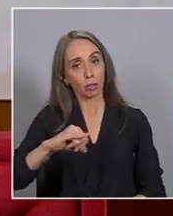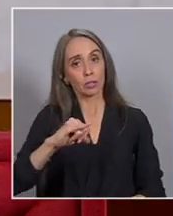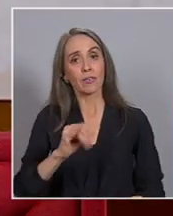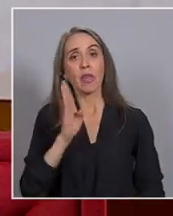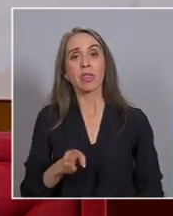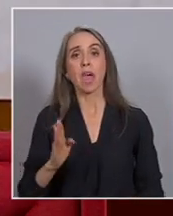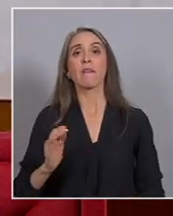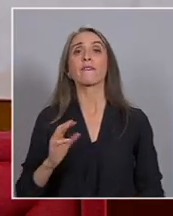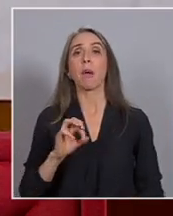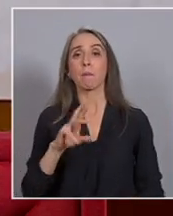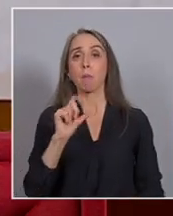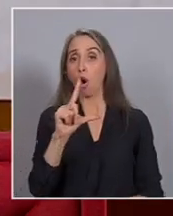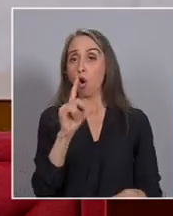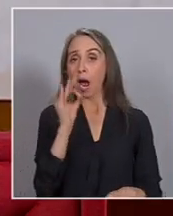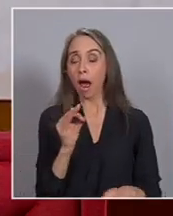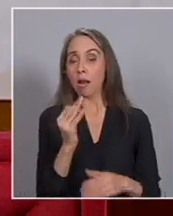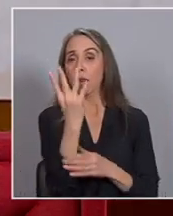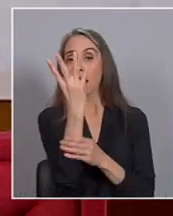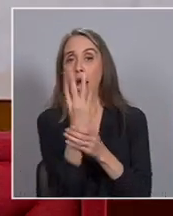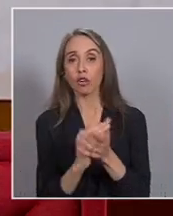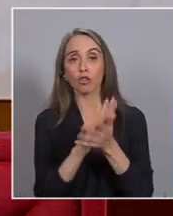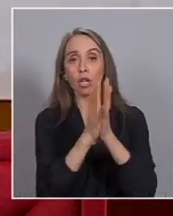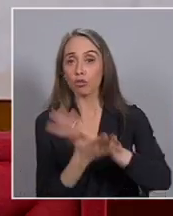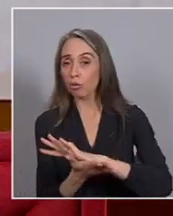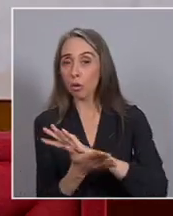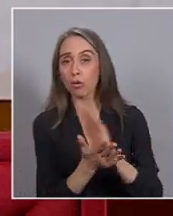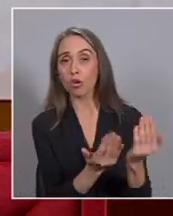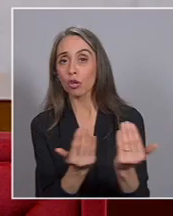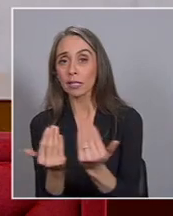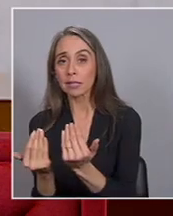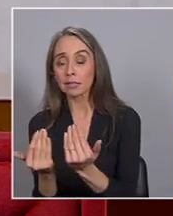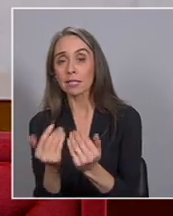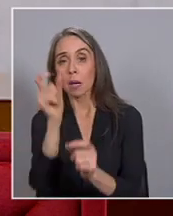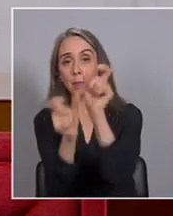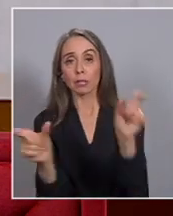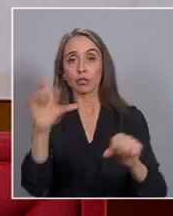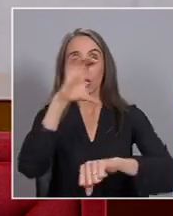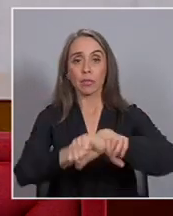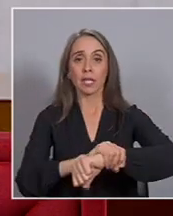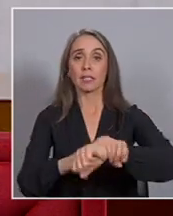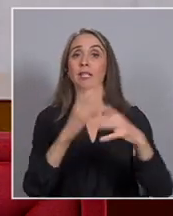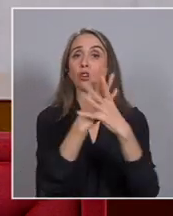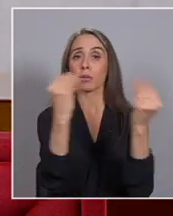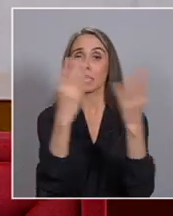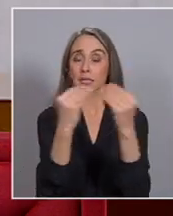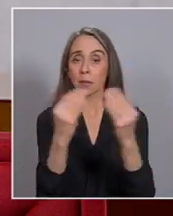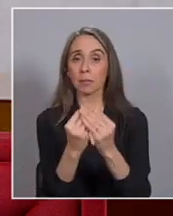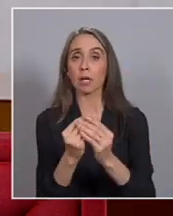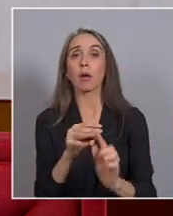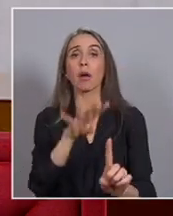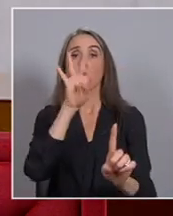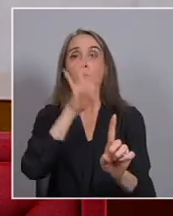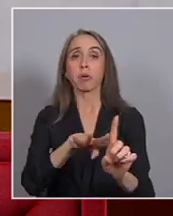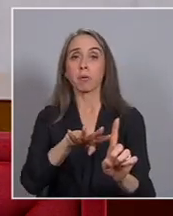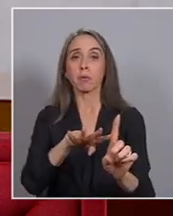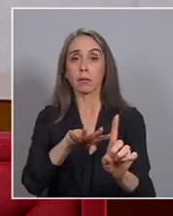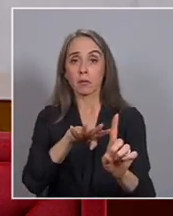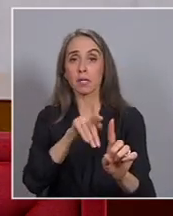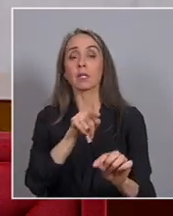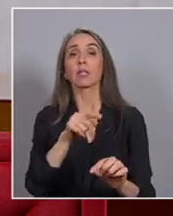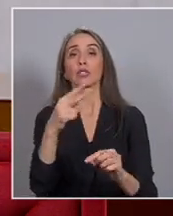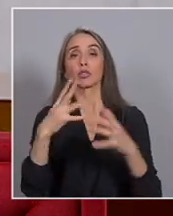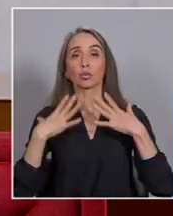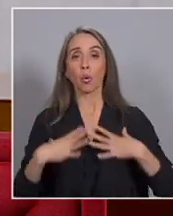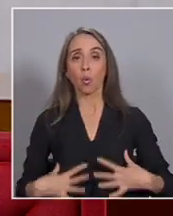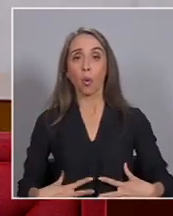que representa agotar todos los recursos necesarios para que los detenidos desaparecidos y ejecutados, cuyos